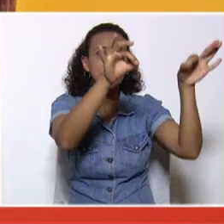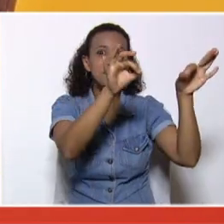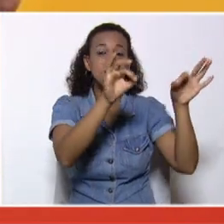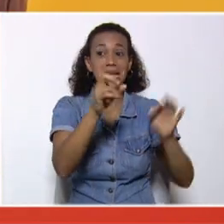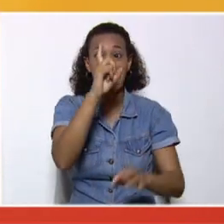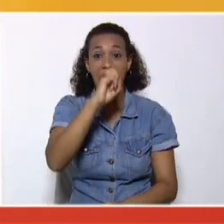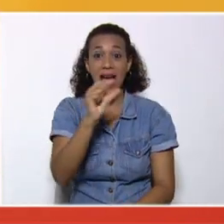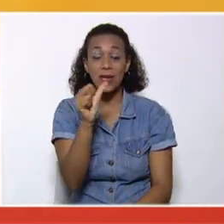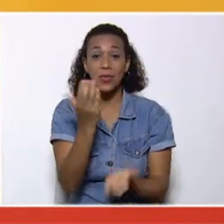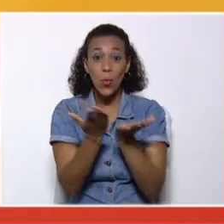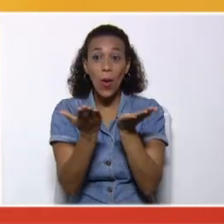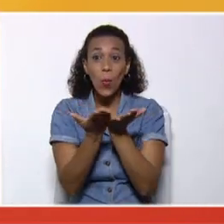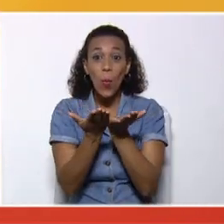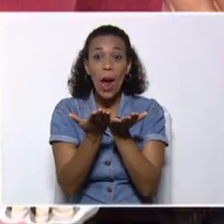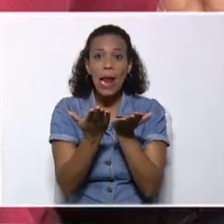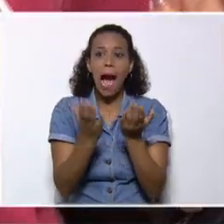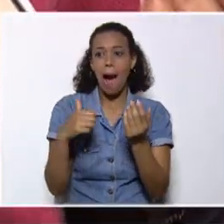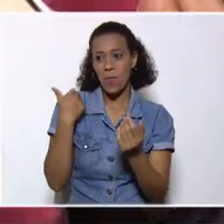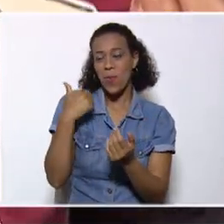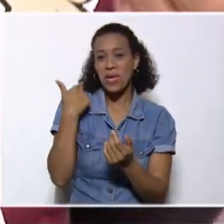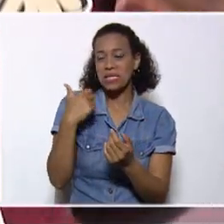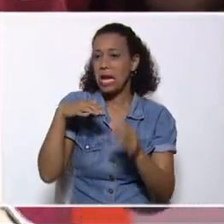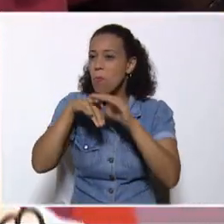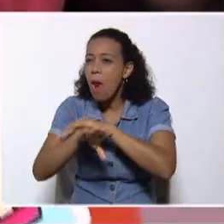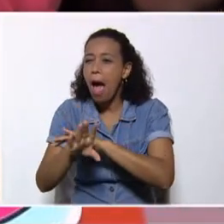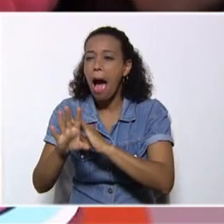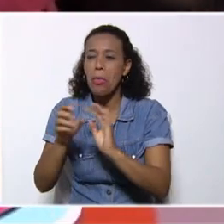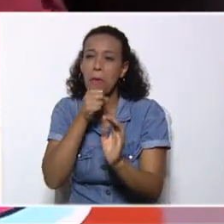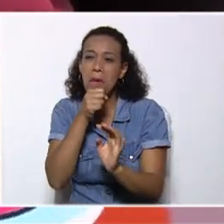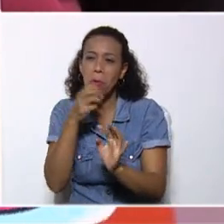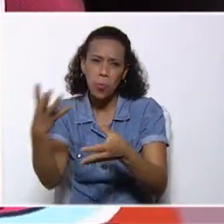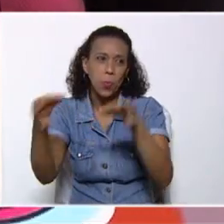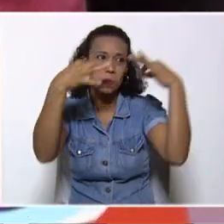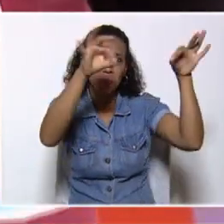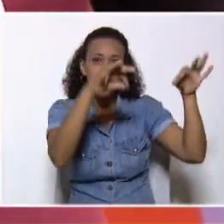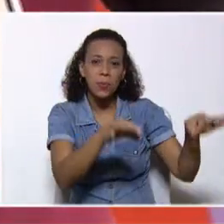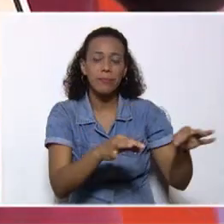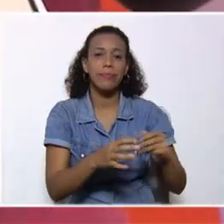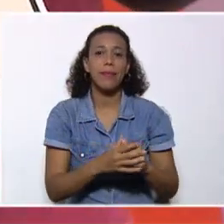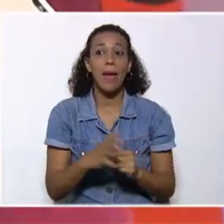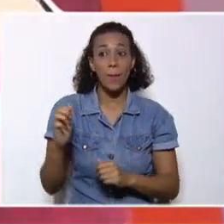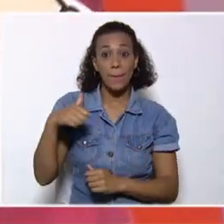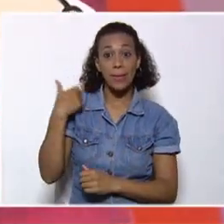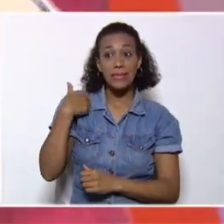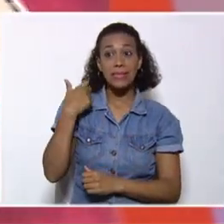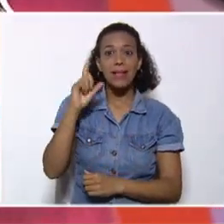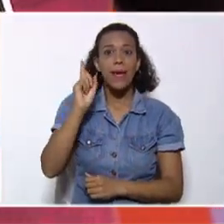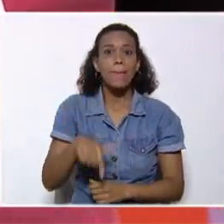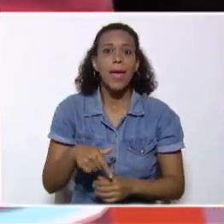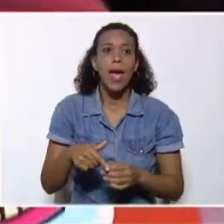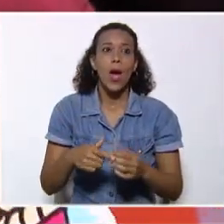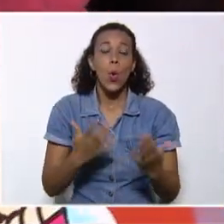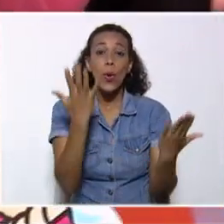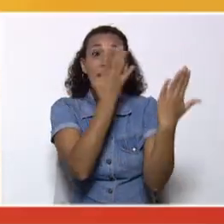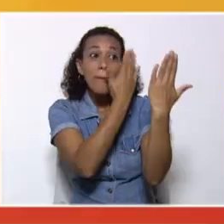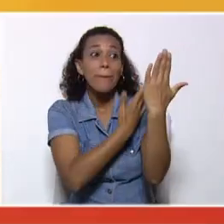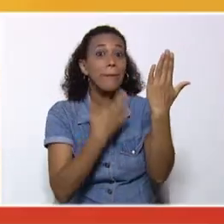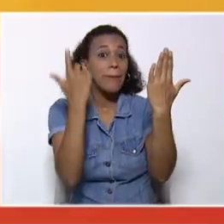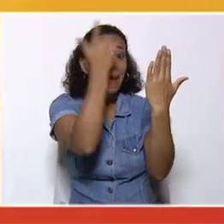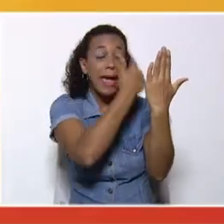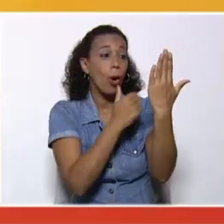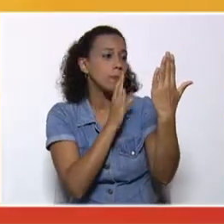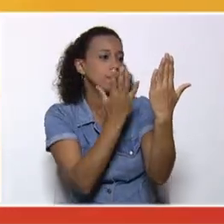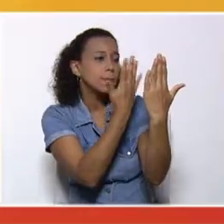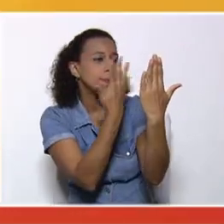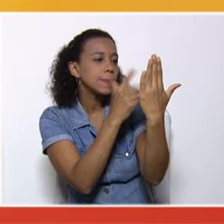este año escolar para las actividades con nuestras niñas y nuestros niños. También podemos aprovechar un espejo en casa